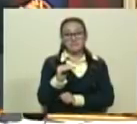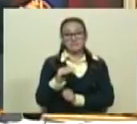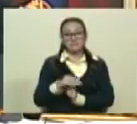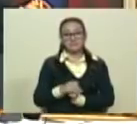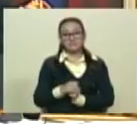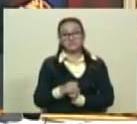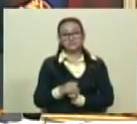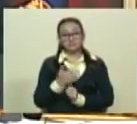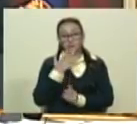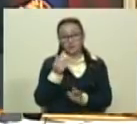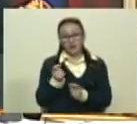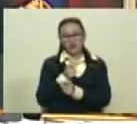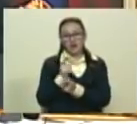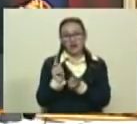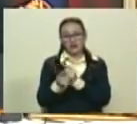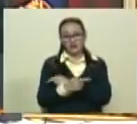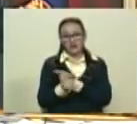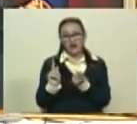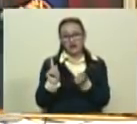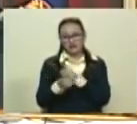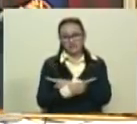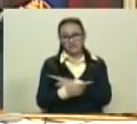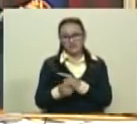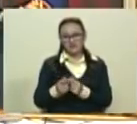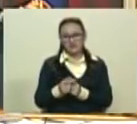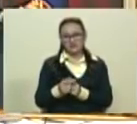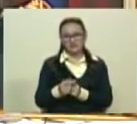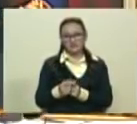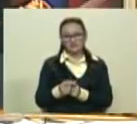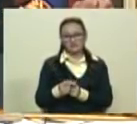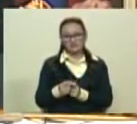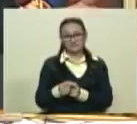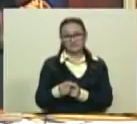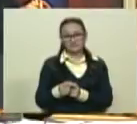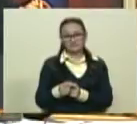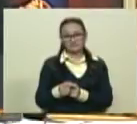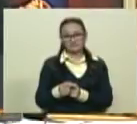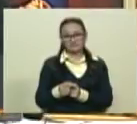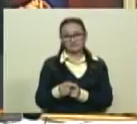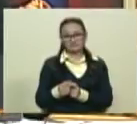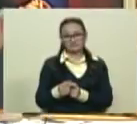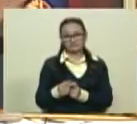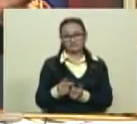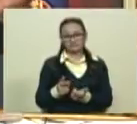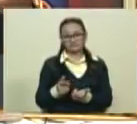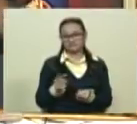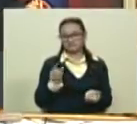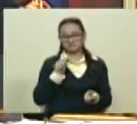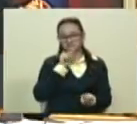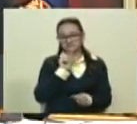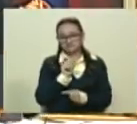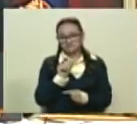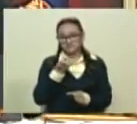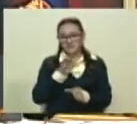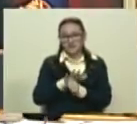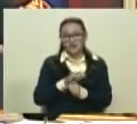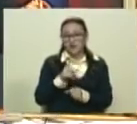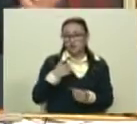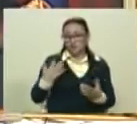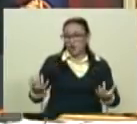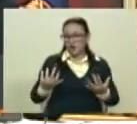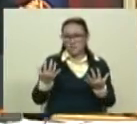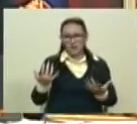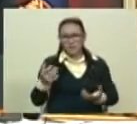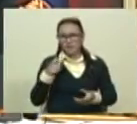Si hubiera sido al revés, hipótesis negada y sellada para siempre, porque nosotros no quemamos seres humanos, nosotros